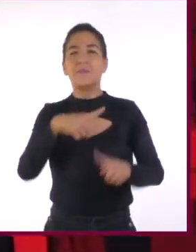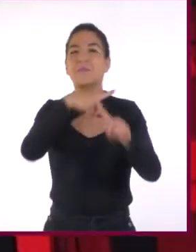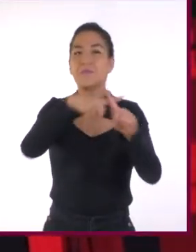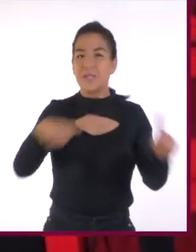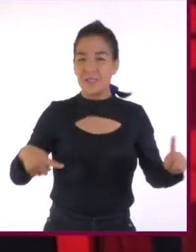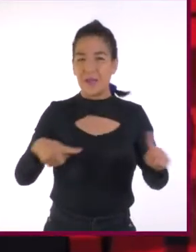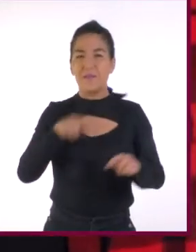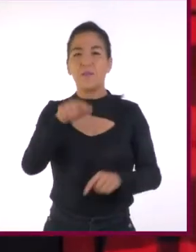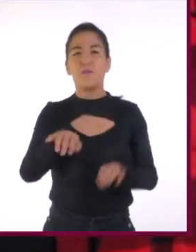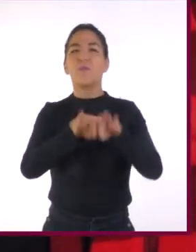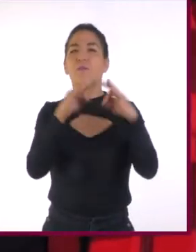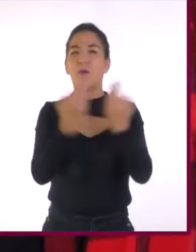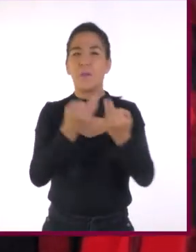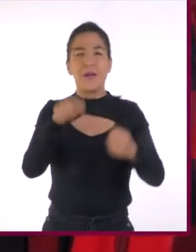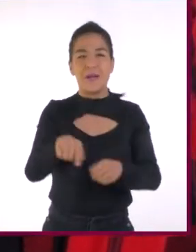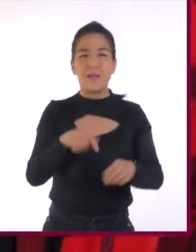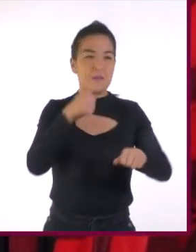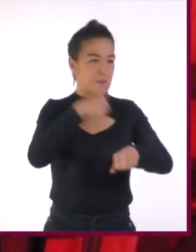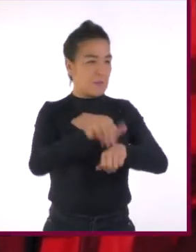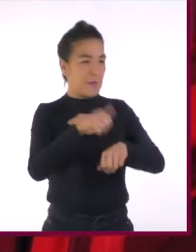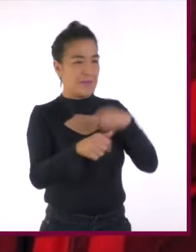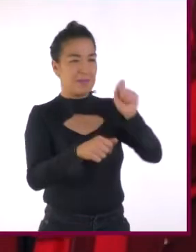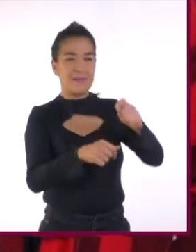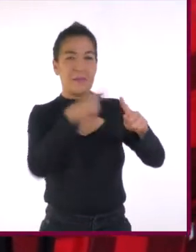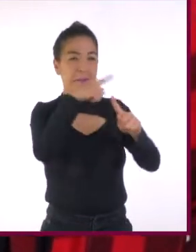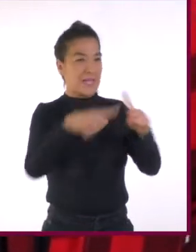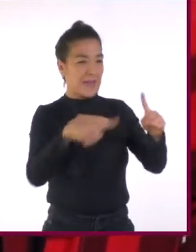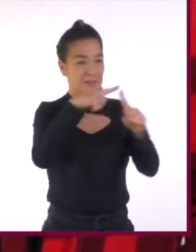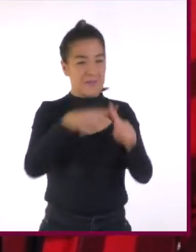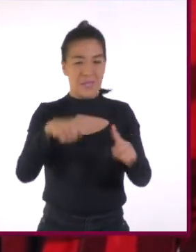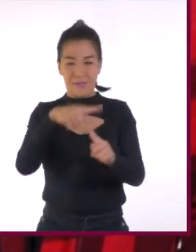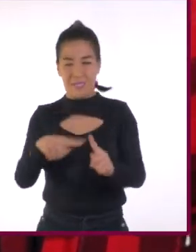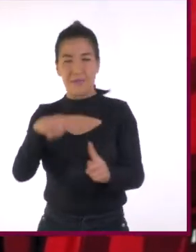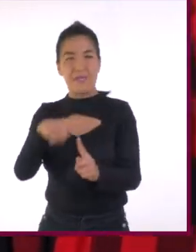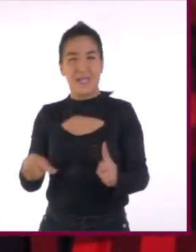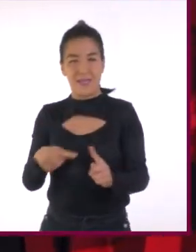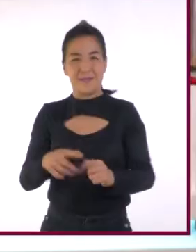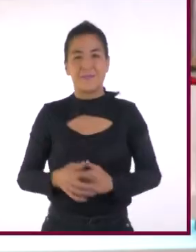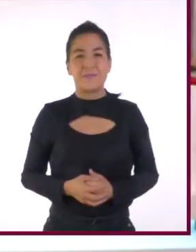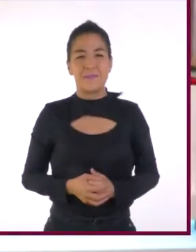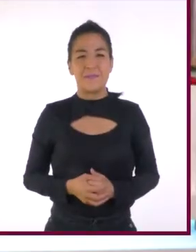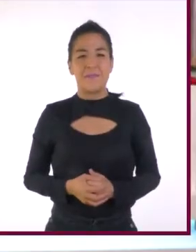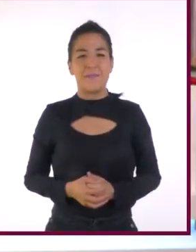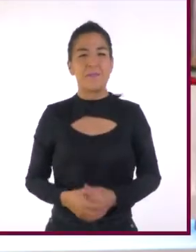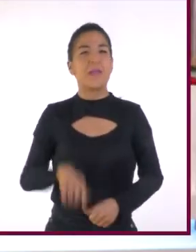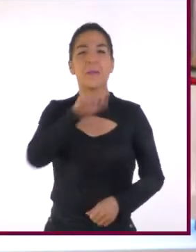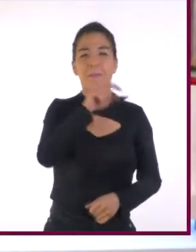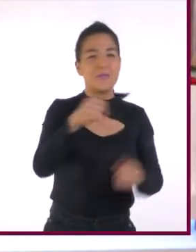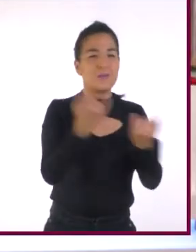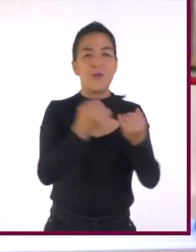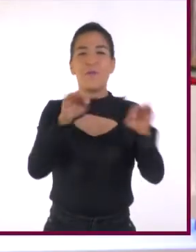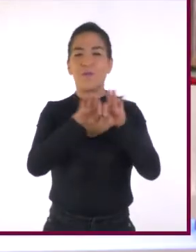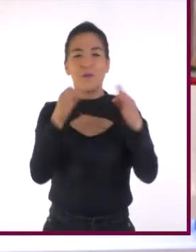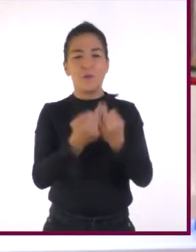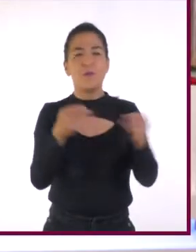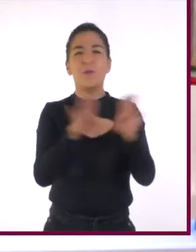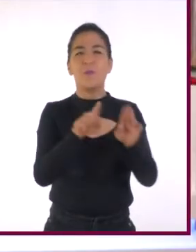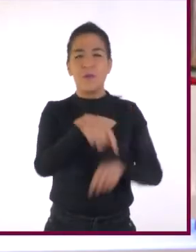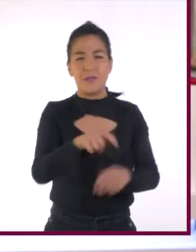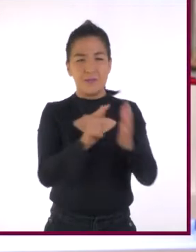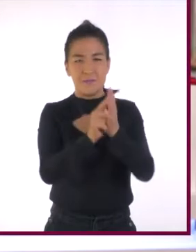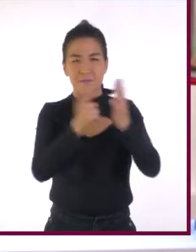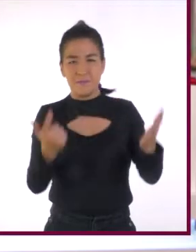le va a tocar la mitad de forma paralela al borde del anterior. La mitad al anterior. De la misma